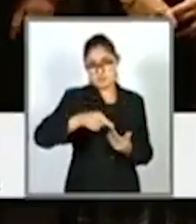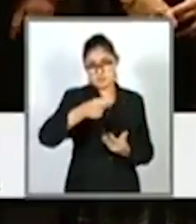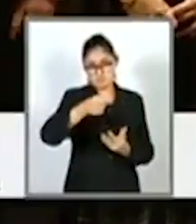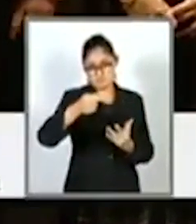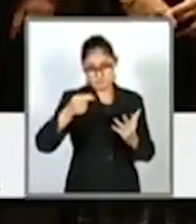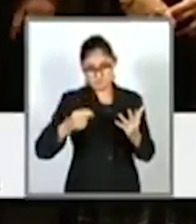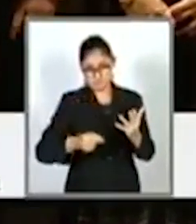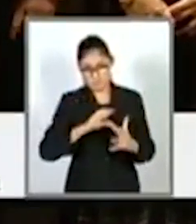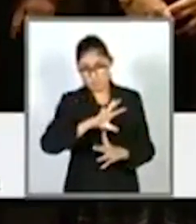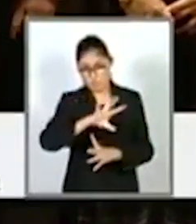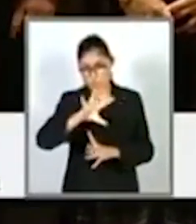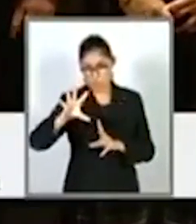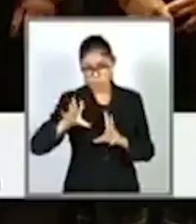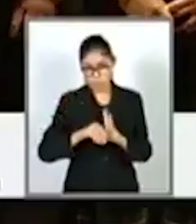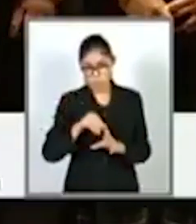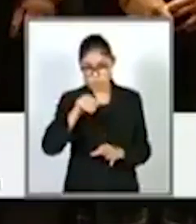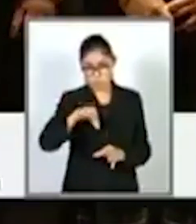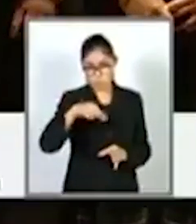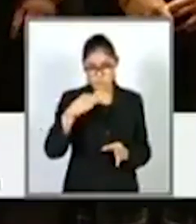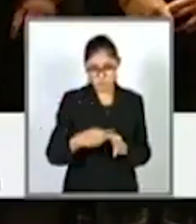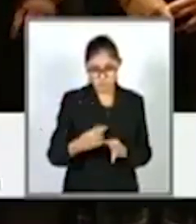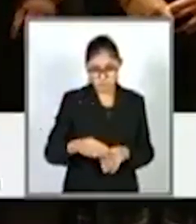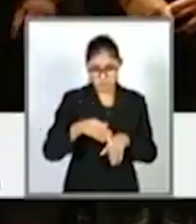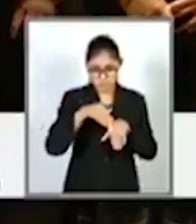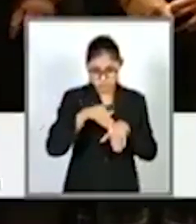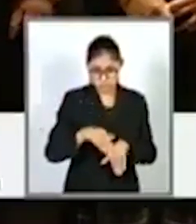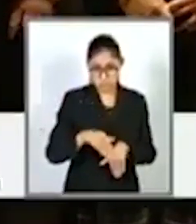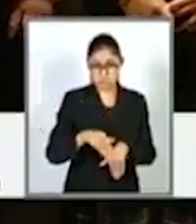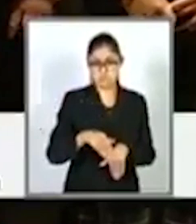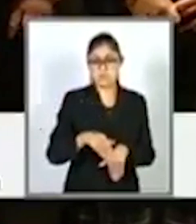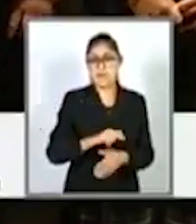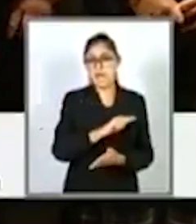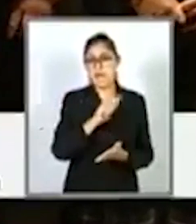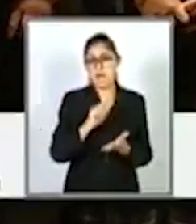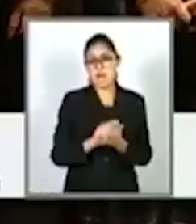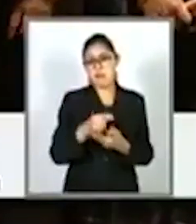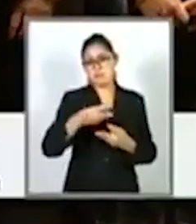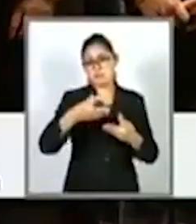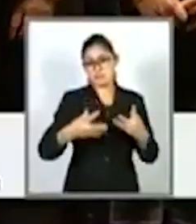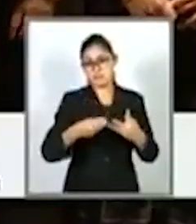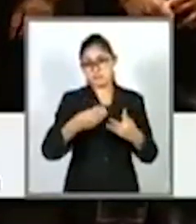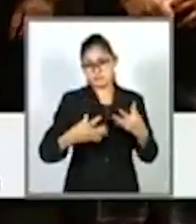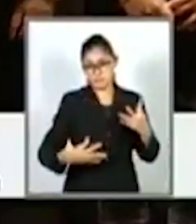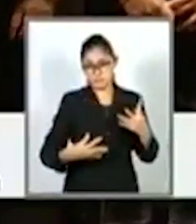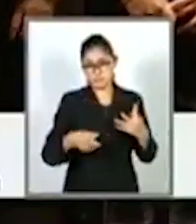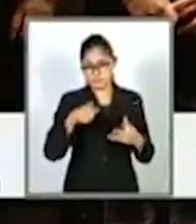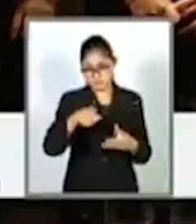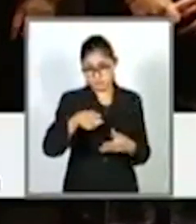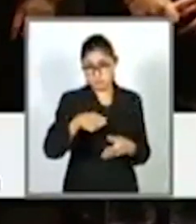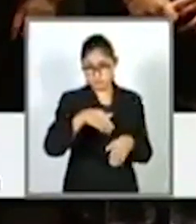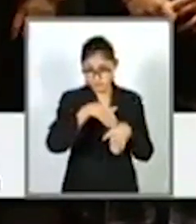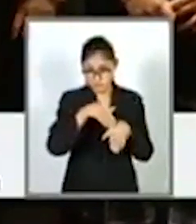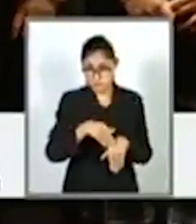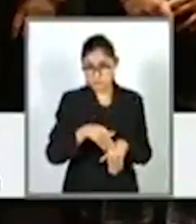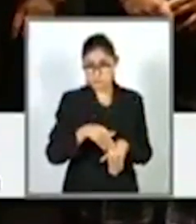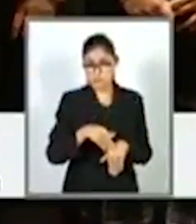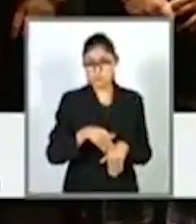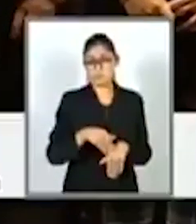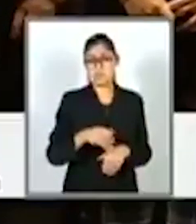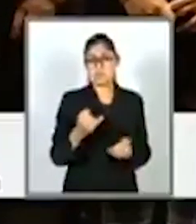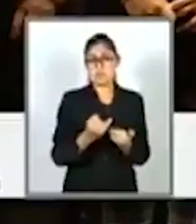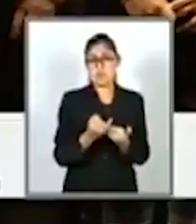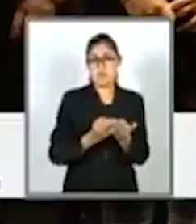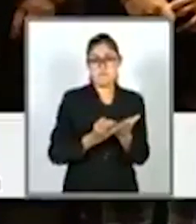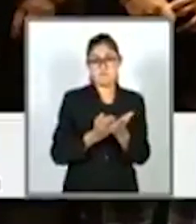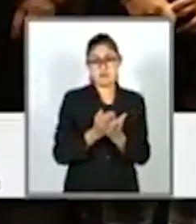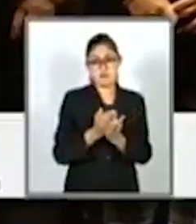los estados unidos mexicanos las leyes que de ella emanen y desempeñar leal y patrióticamente el